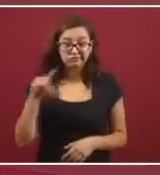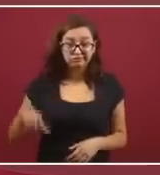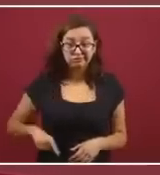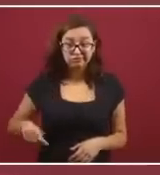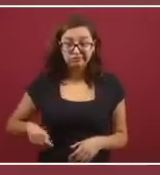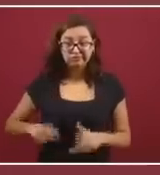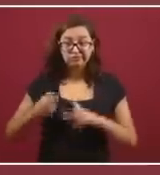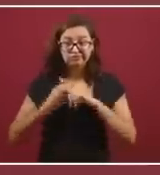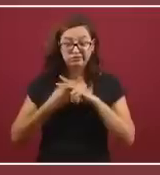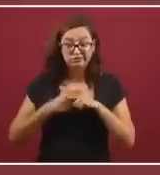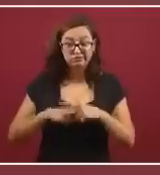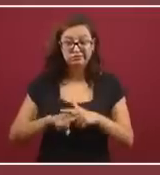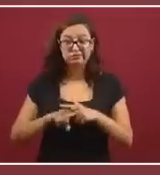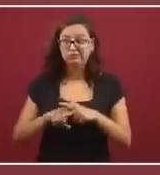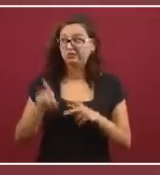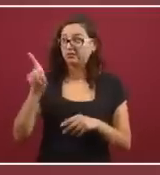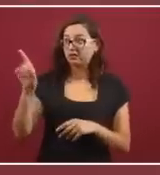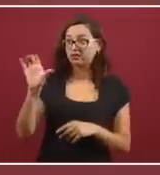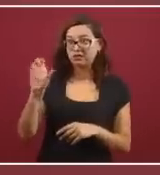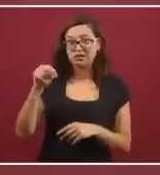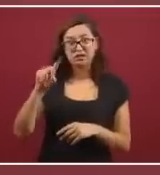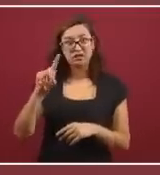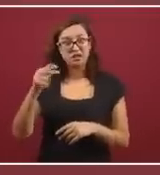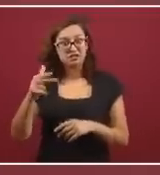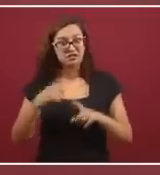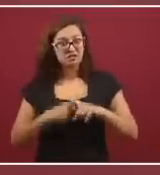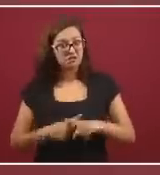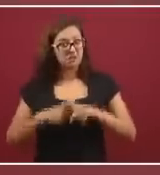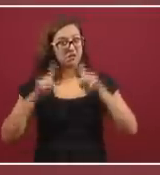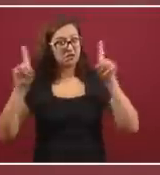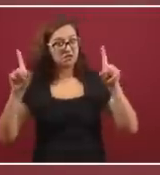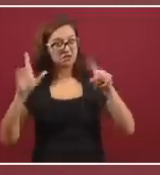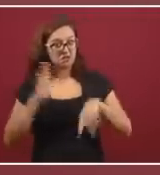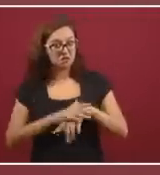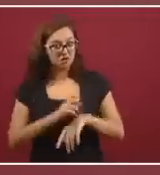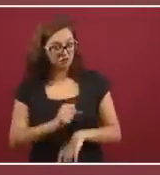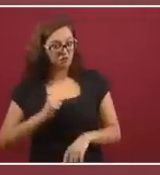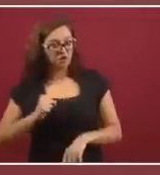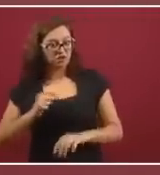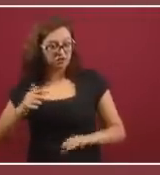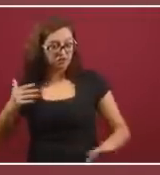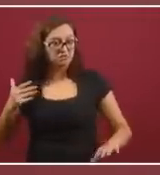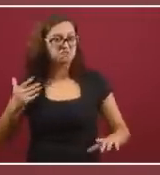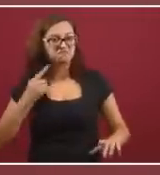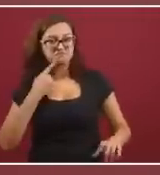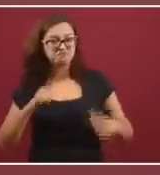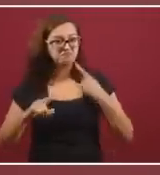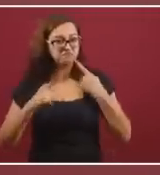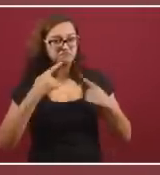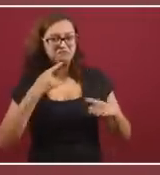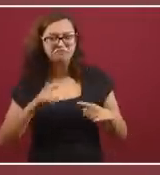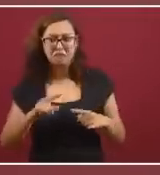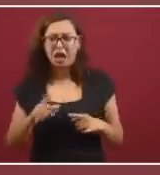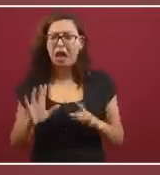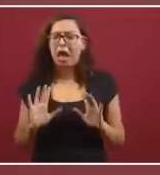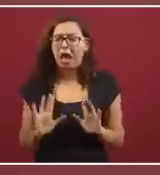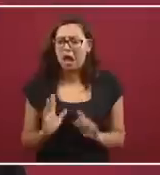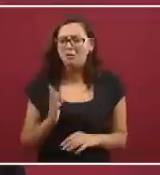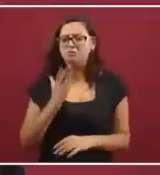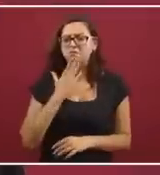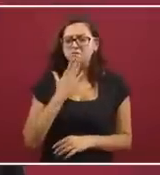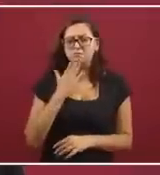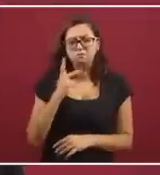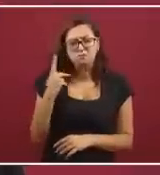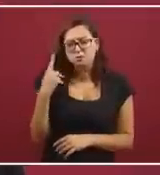actúan de otra forma de todas maneras es su trabajo lo vamos a